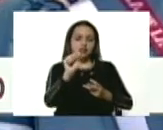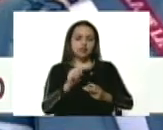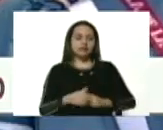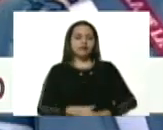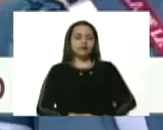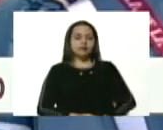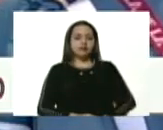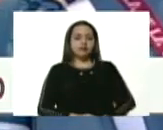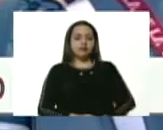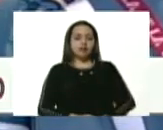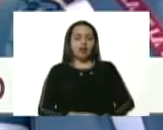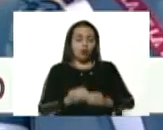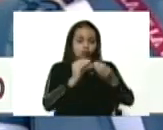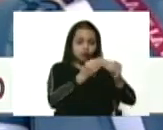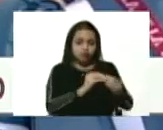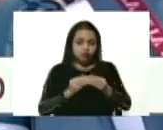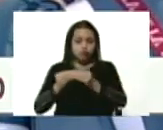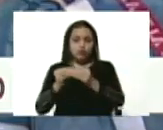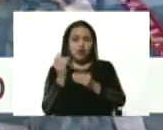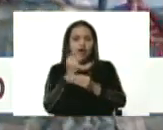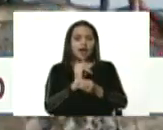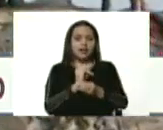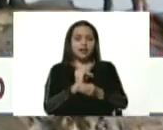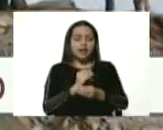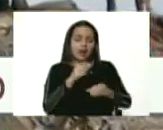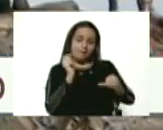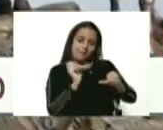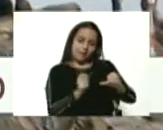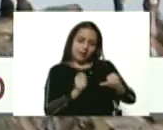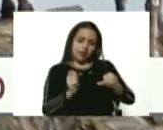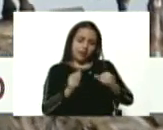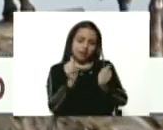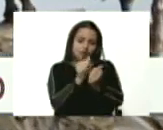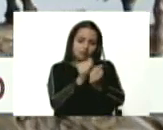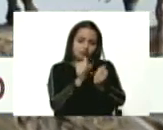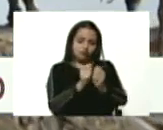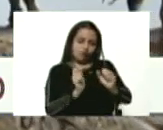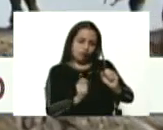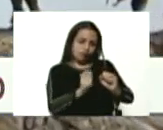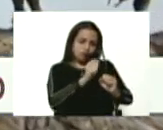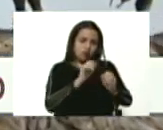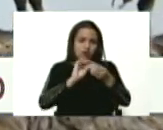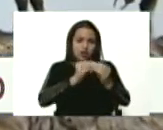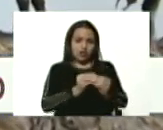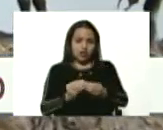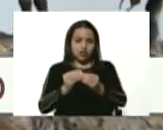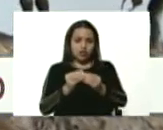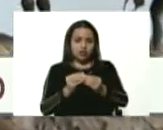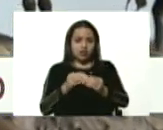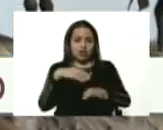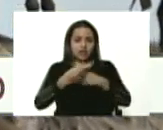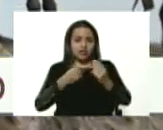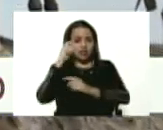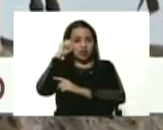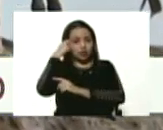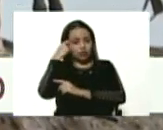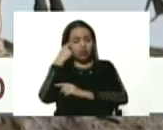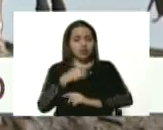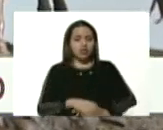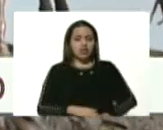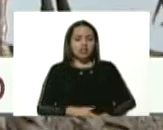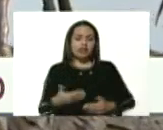Esta composición lleva consigo piedras de lajas traídas de la puerta, como recuerdo de las derrotas que sufrió el ejército